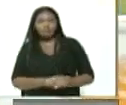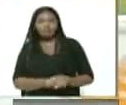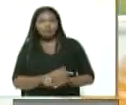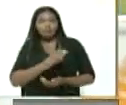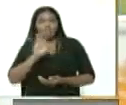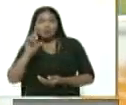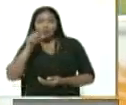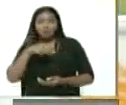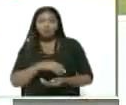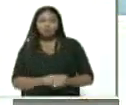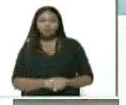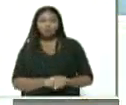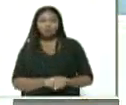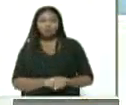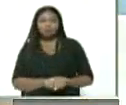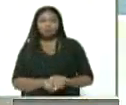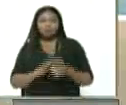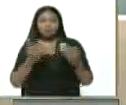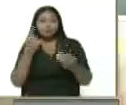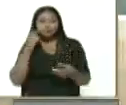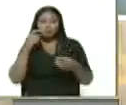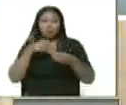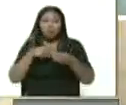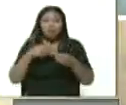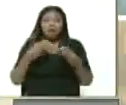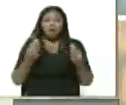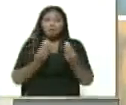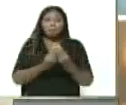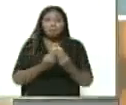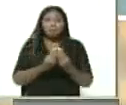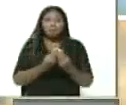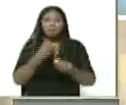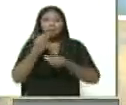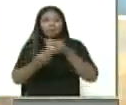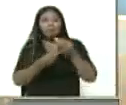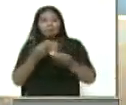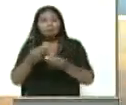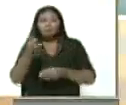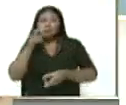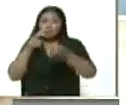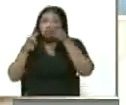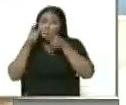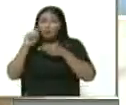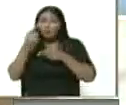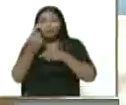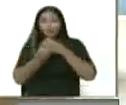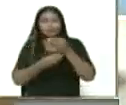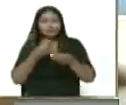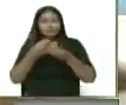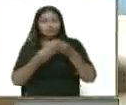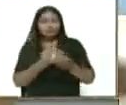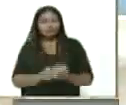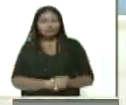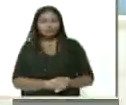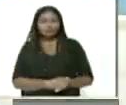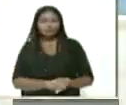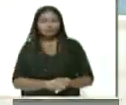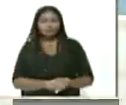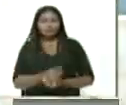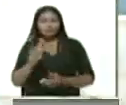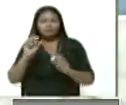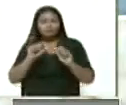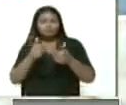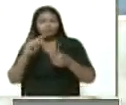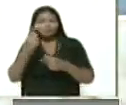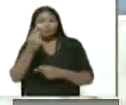país que tuvieran a bien acompañarnos en realizar una auditoría que fue la primera auditoría que se hizo que comenzó el primero